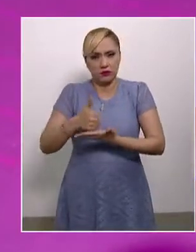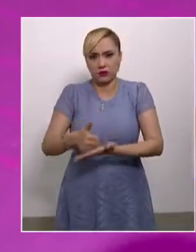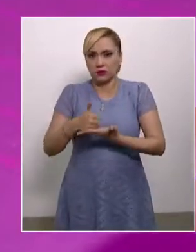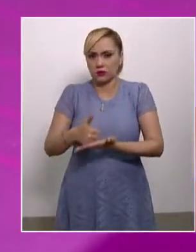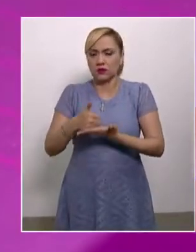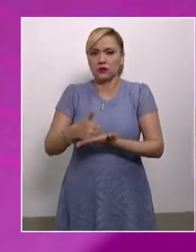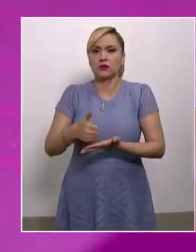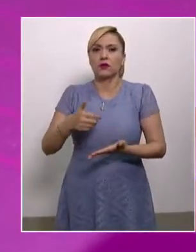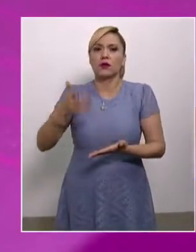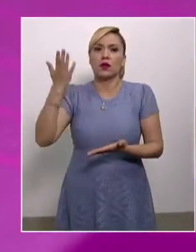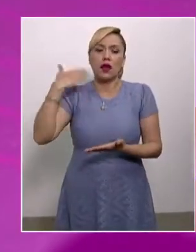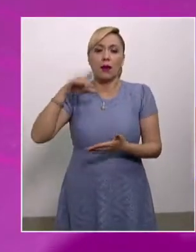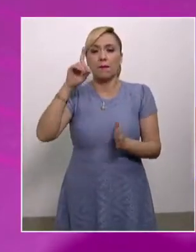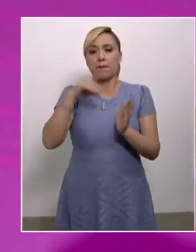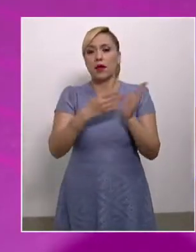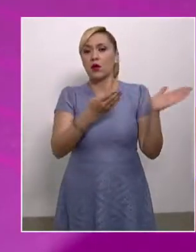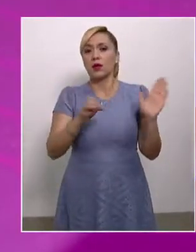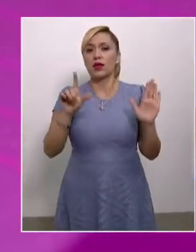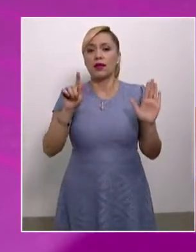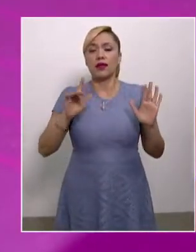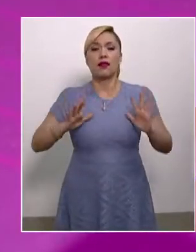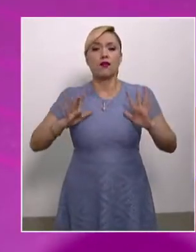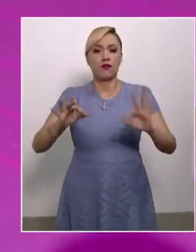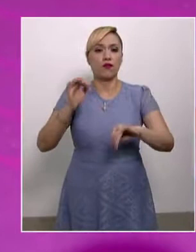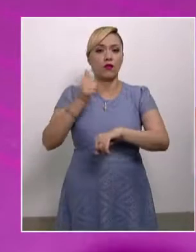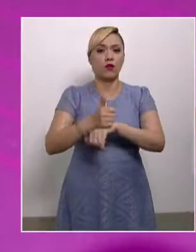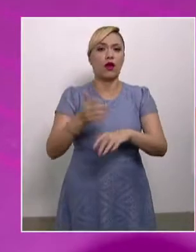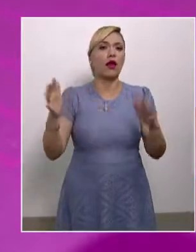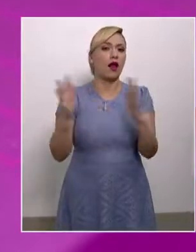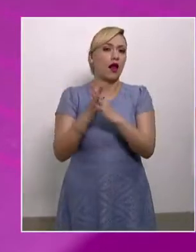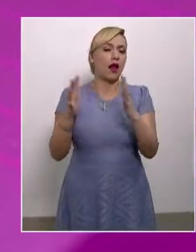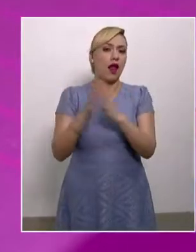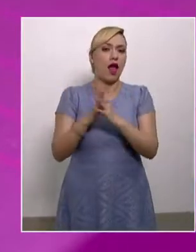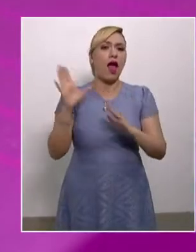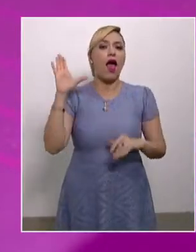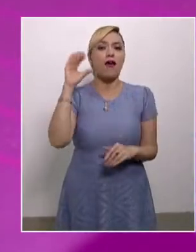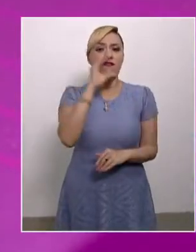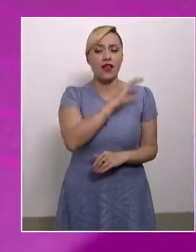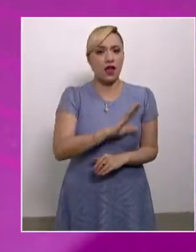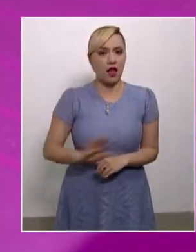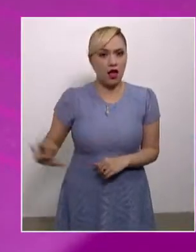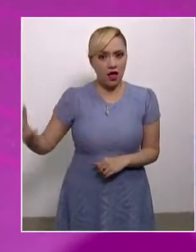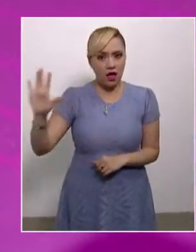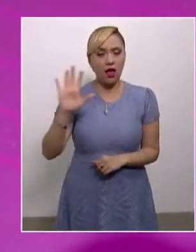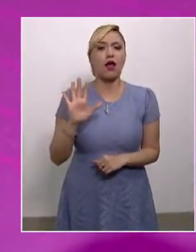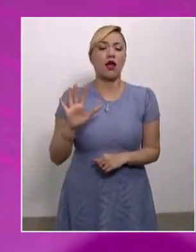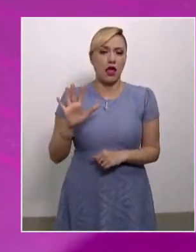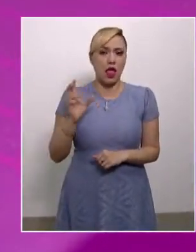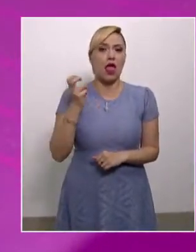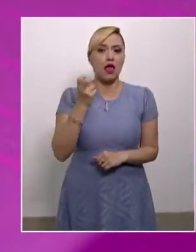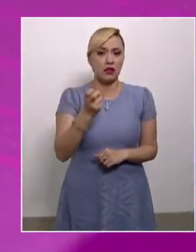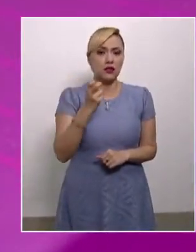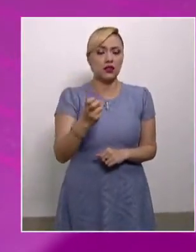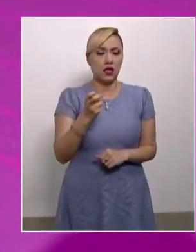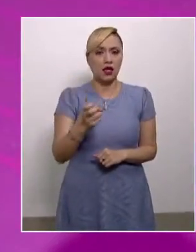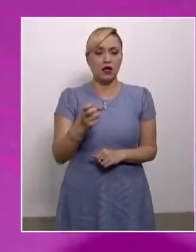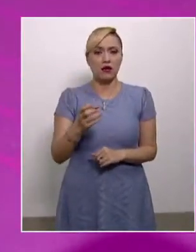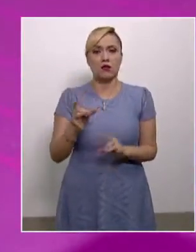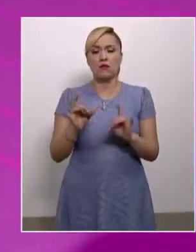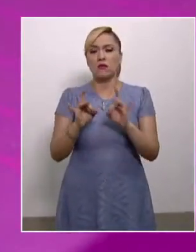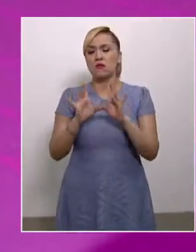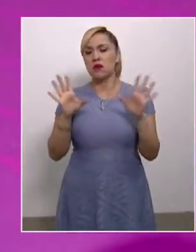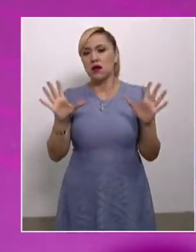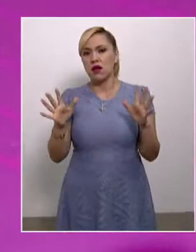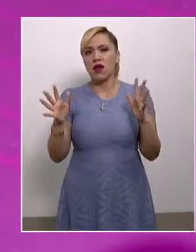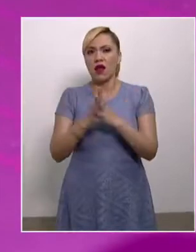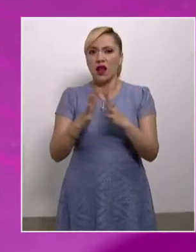en África. Tenemos como mandatos centrales, los mandatos pues es brindar la atención humanitaria en situaciones complicadas como son